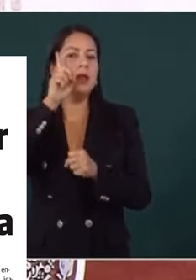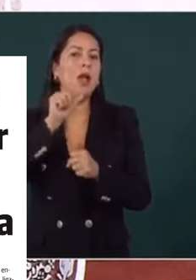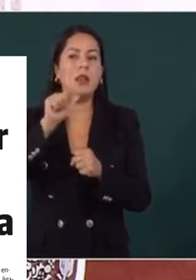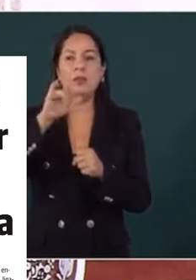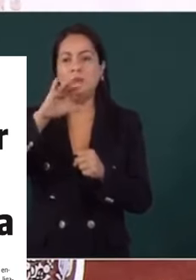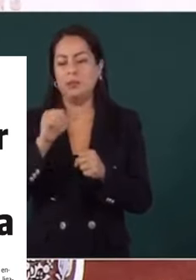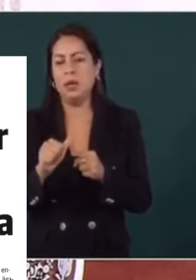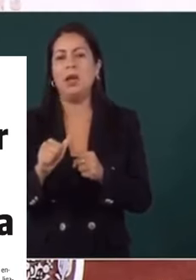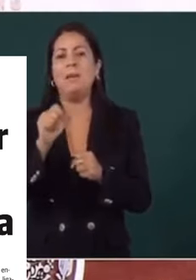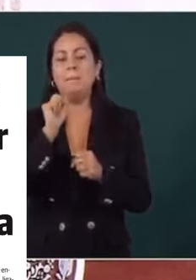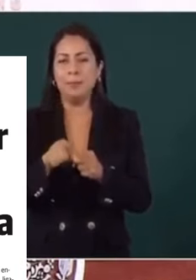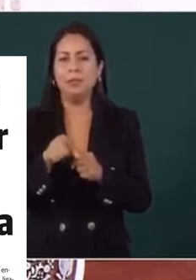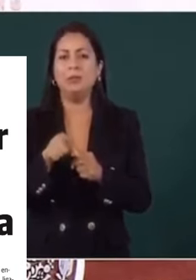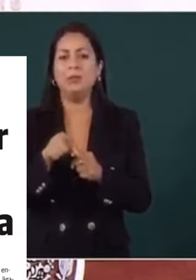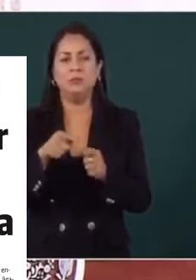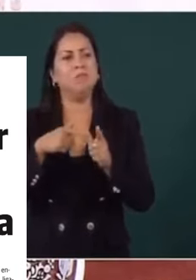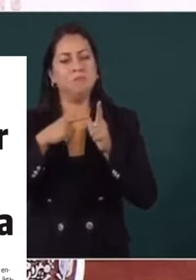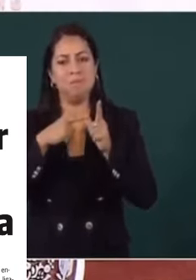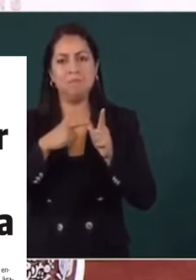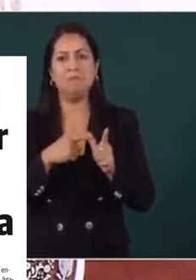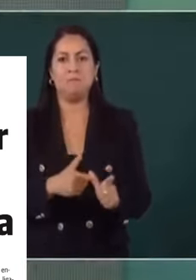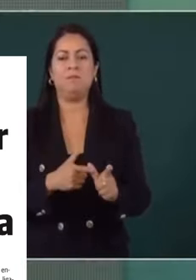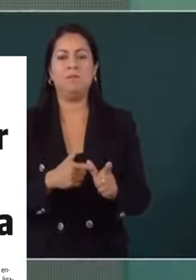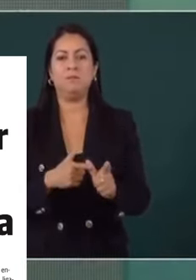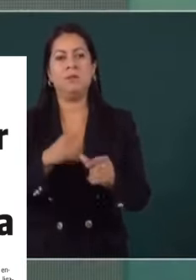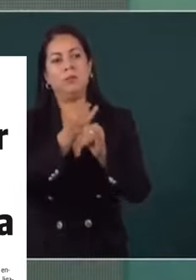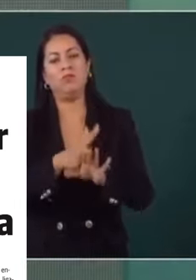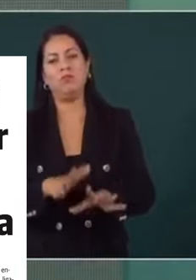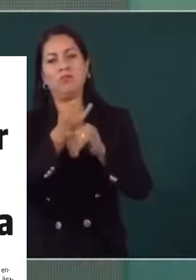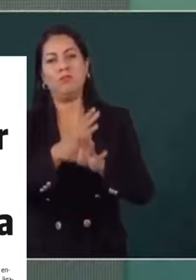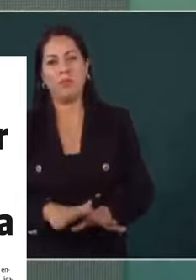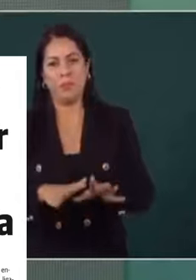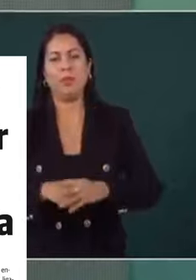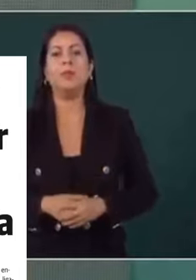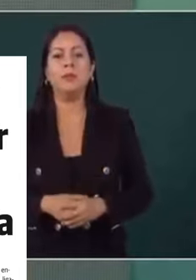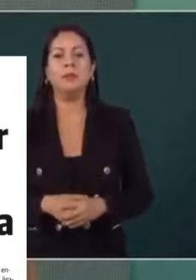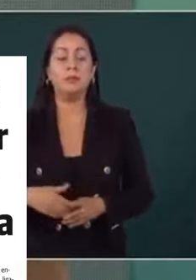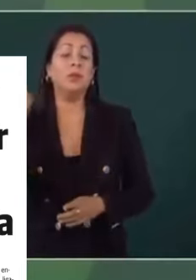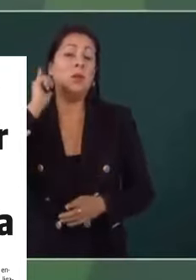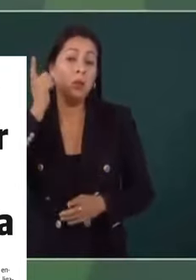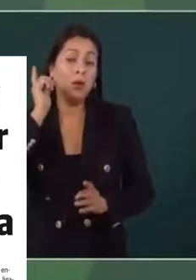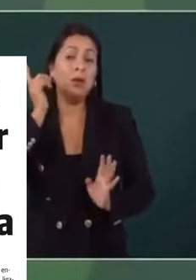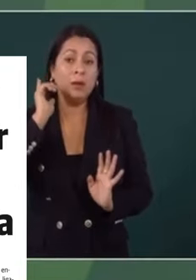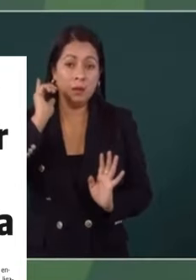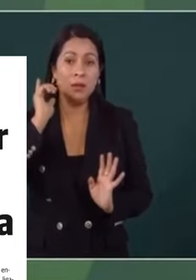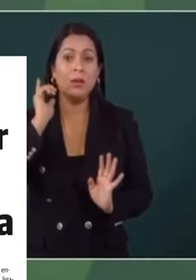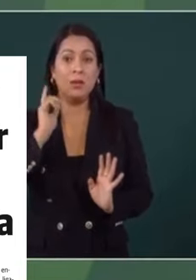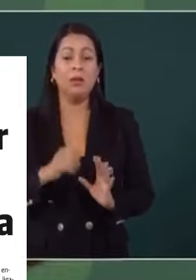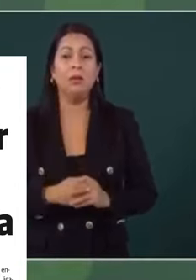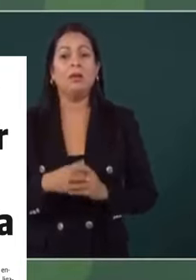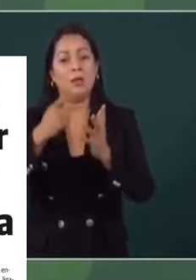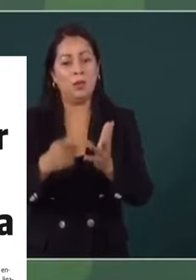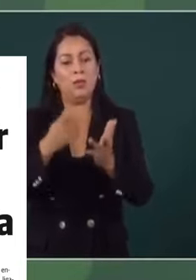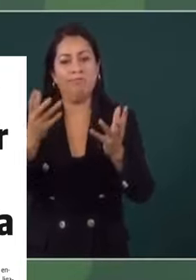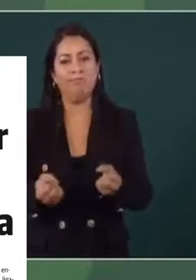Alicia Bárcena, y vamos a seguir informando. Deseamos de todo corazón que